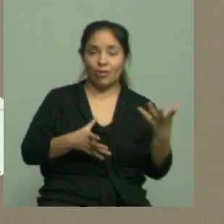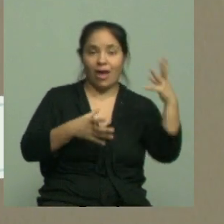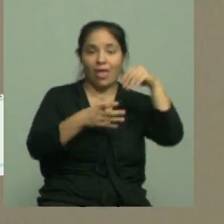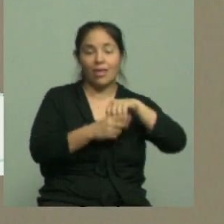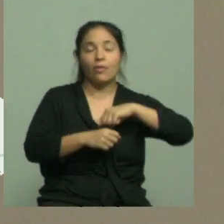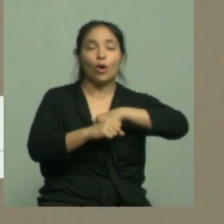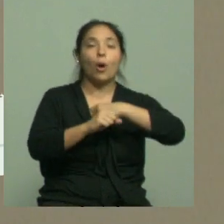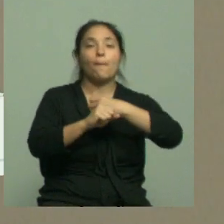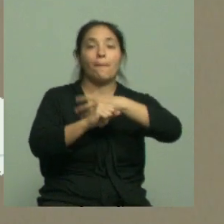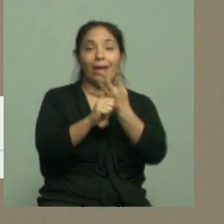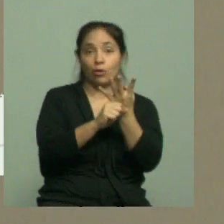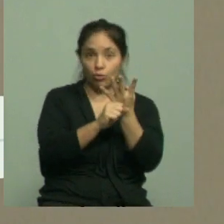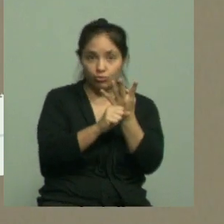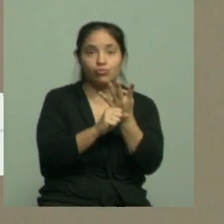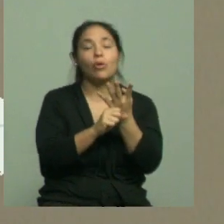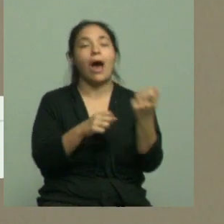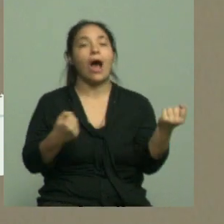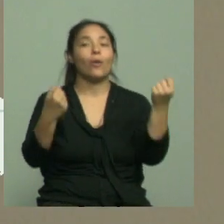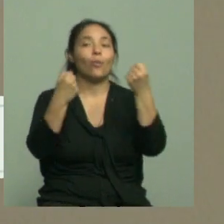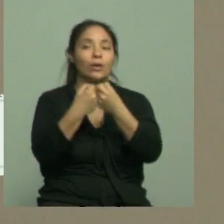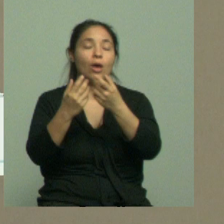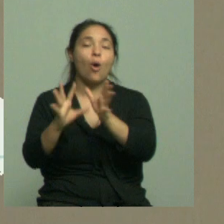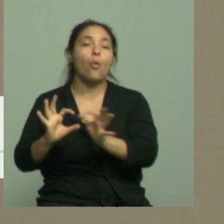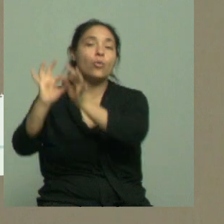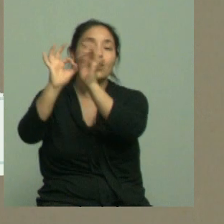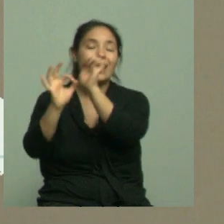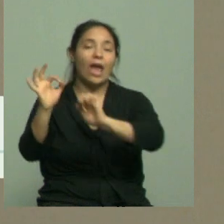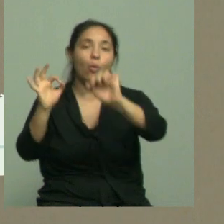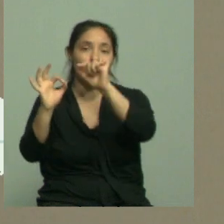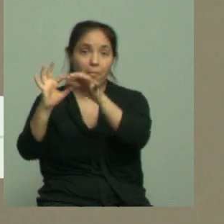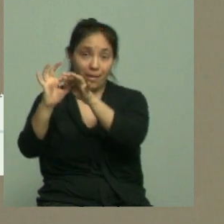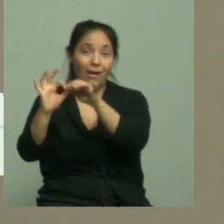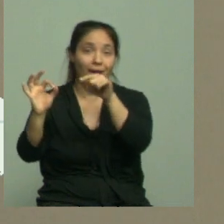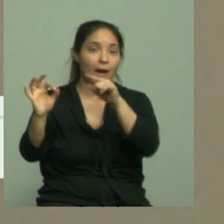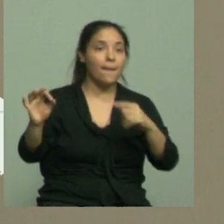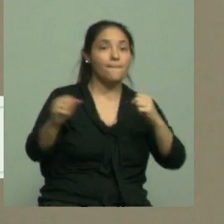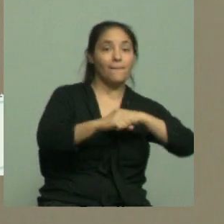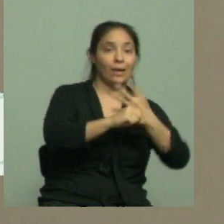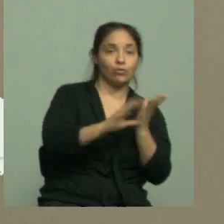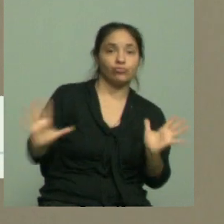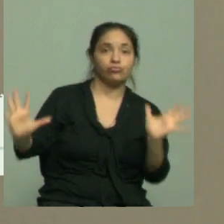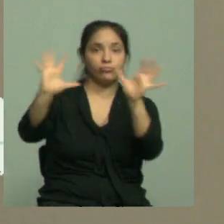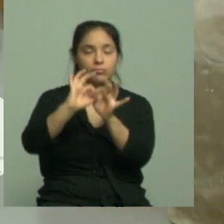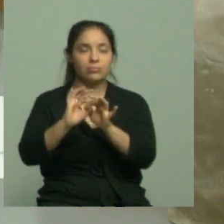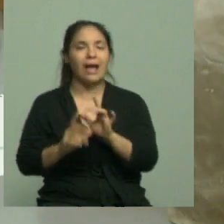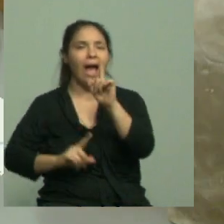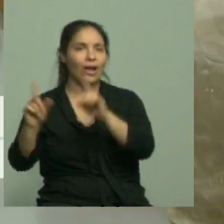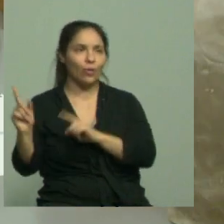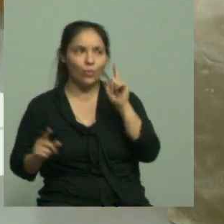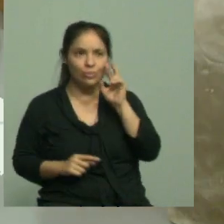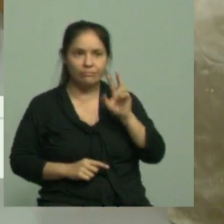posibilidad del acuerdo Unión Europea-Mercosur. La Asamblea Nacional de Francia lo ha rechazado. Era algo que de alguna manera la gente